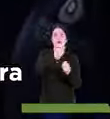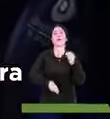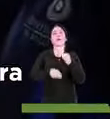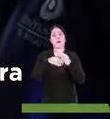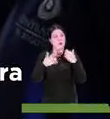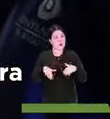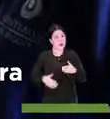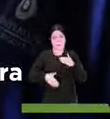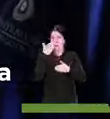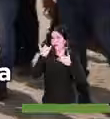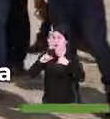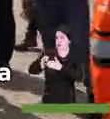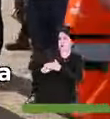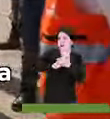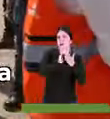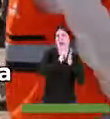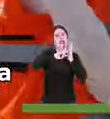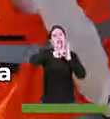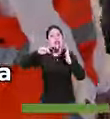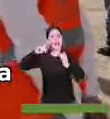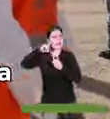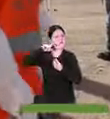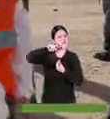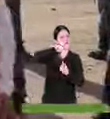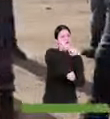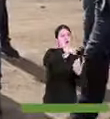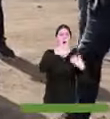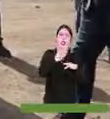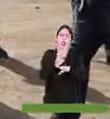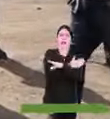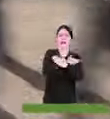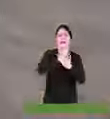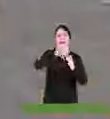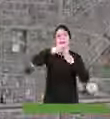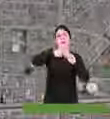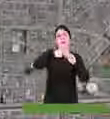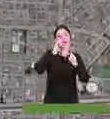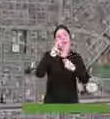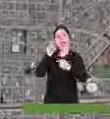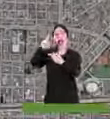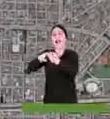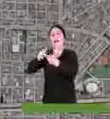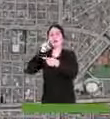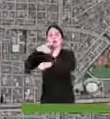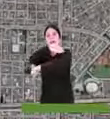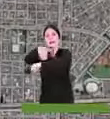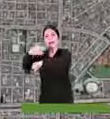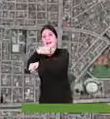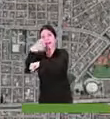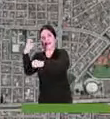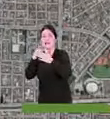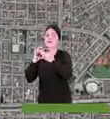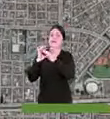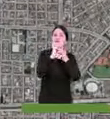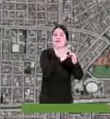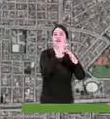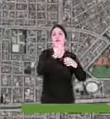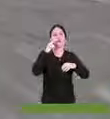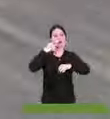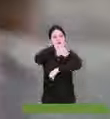estructuración técnica y financiera de la extensión de la primera línea hasta el sector de la calle 100 para conectar con la avenida 68 y